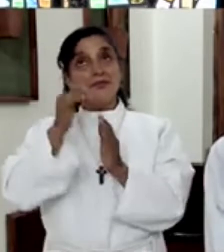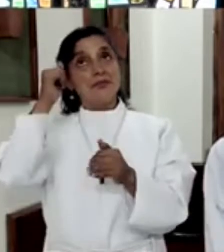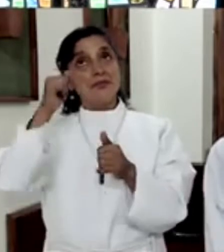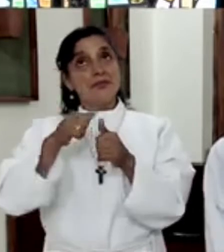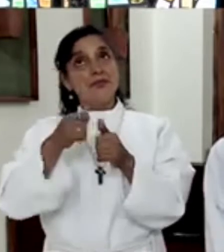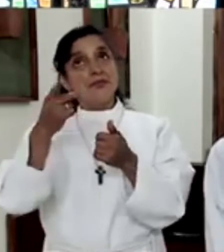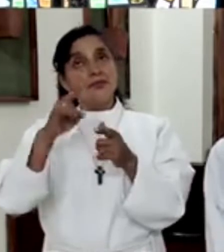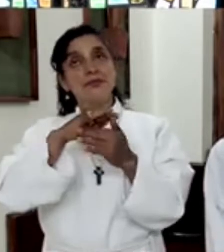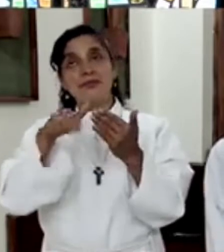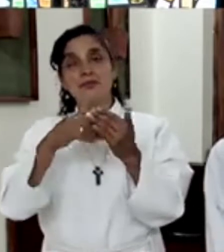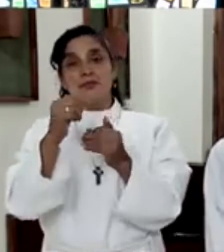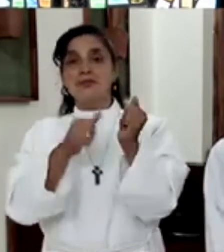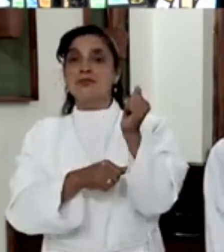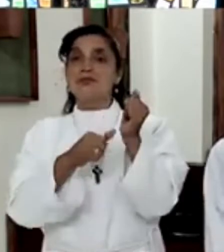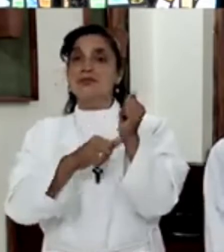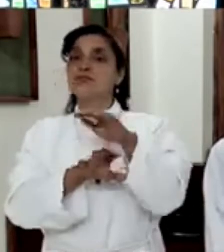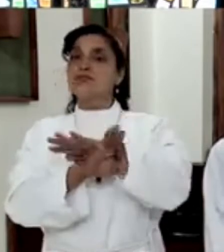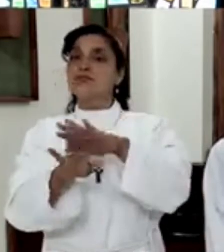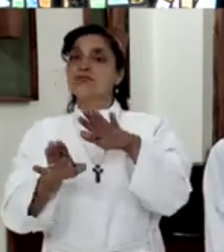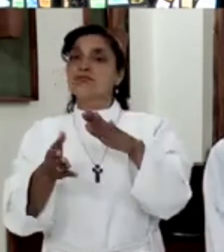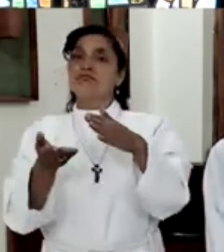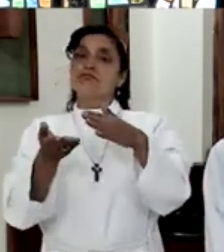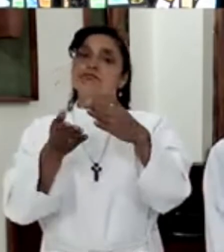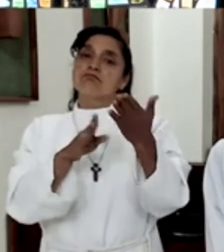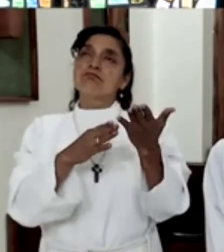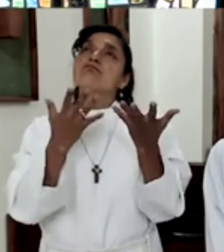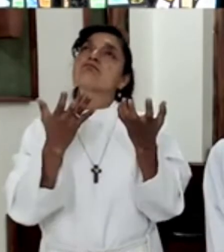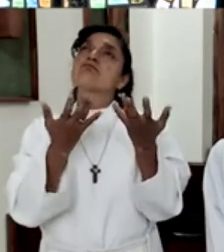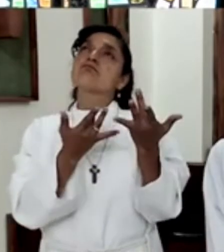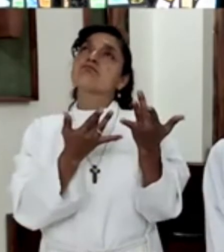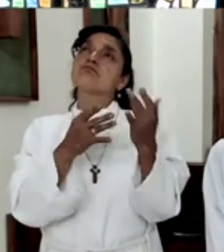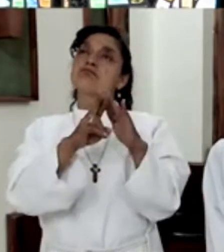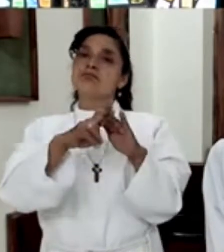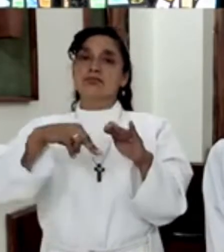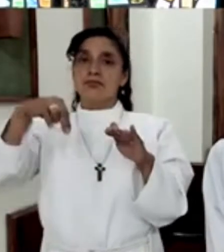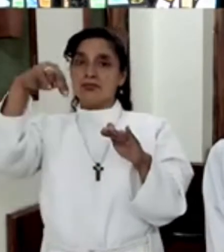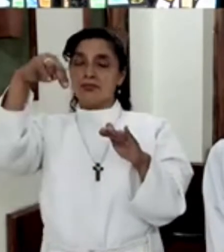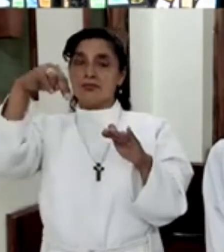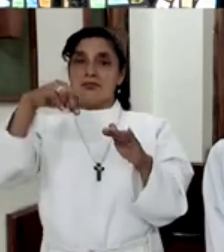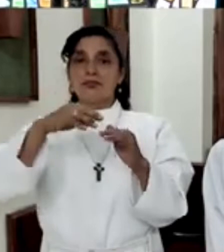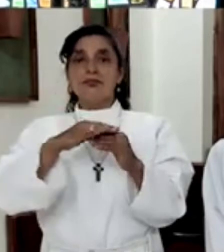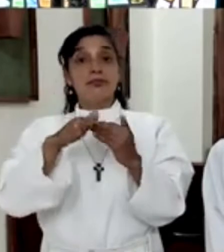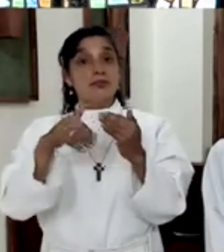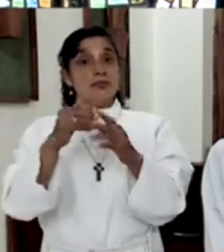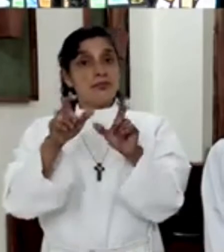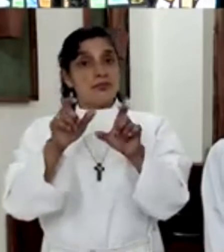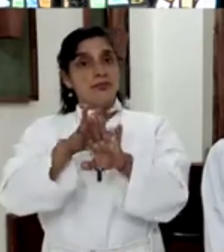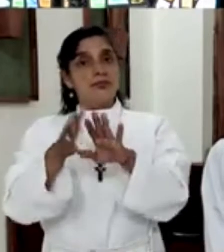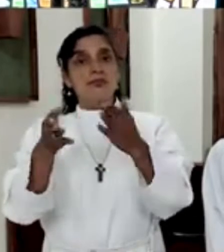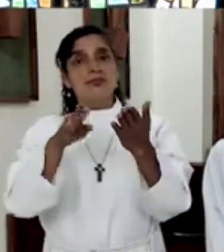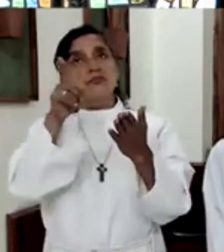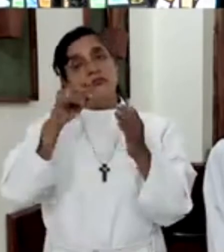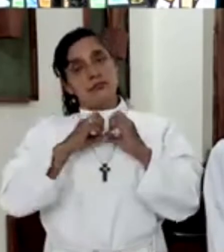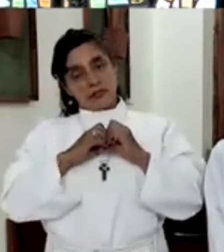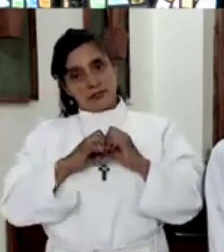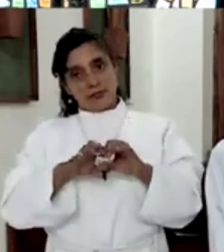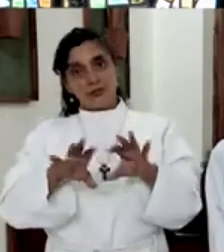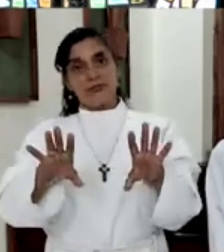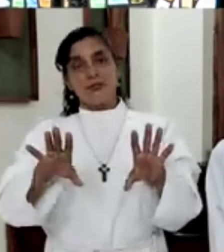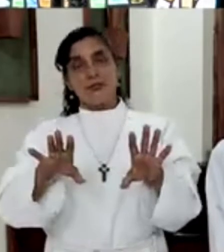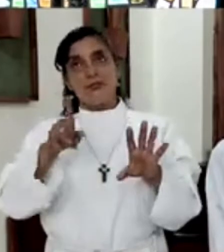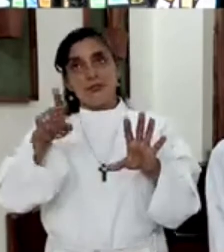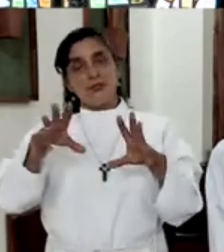Acuérdate también de nuestros hermanos que durmieron en la esperanza de la resurrección y de todos los que han muerto en tu